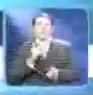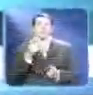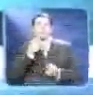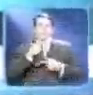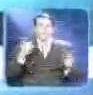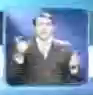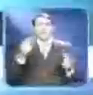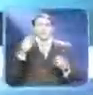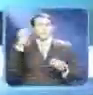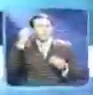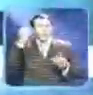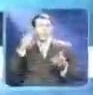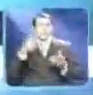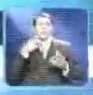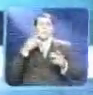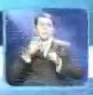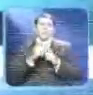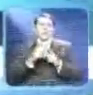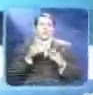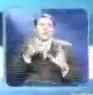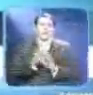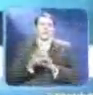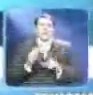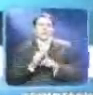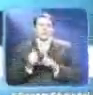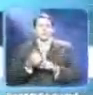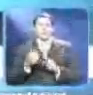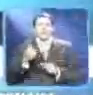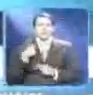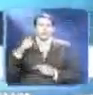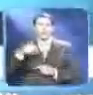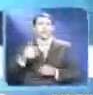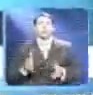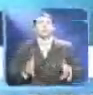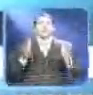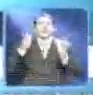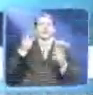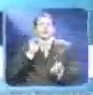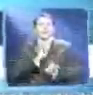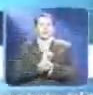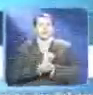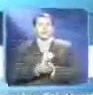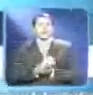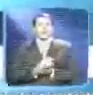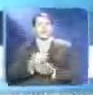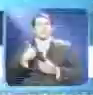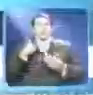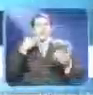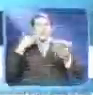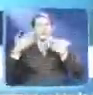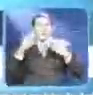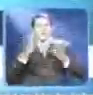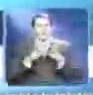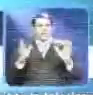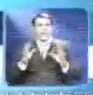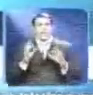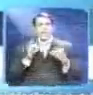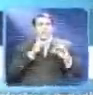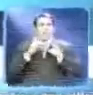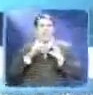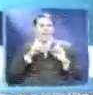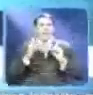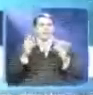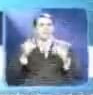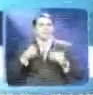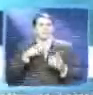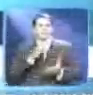plantear su versión pues del asunto. Yo estoy aquí en la torre de reclusión, he conversado en un diálogo ameno, de verdad que